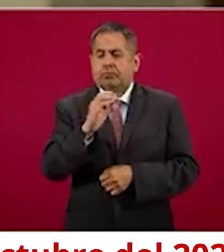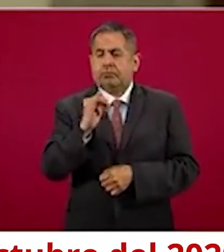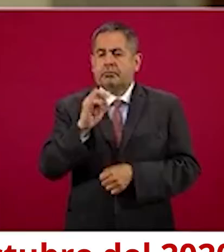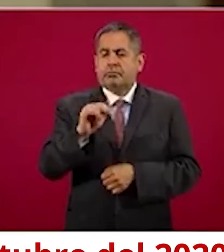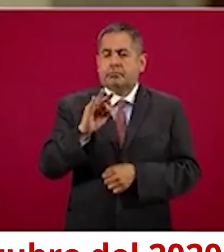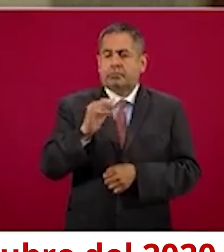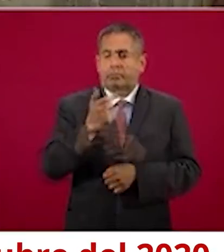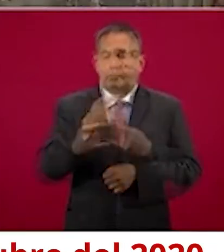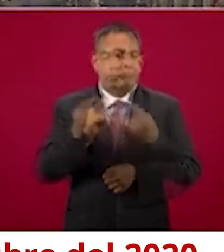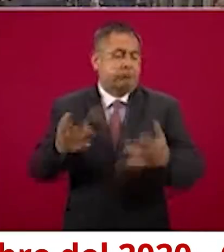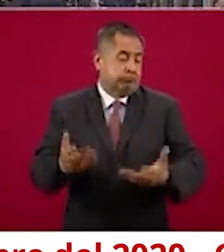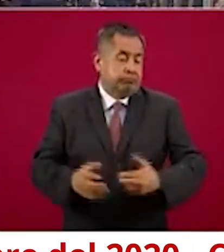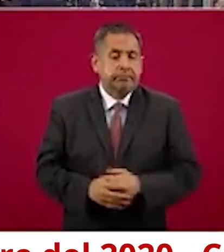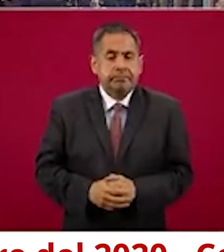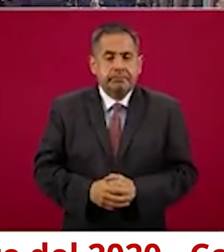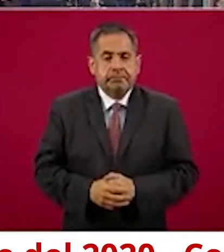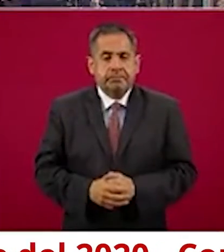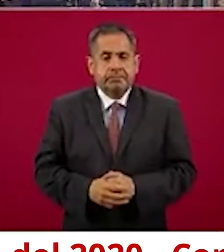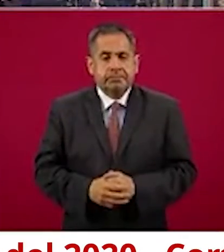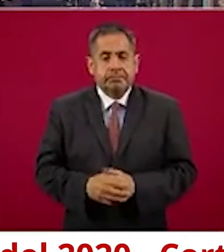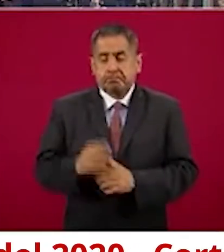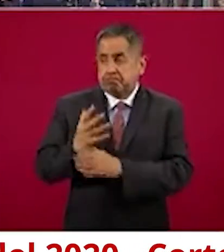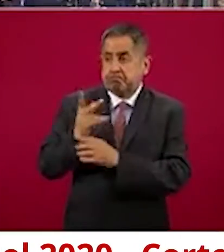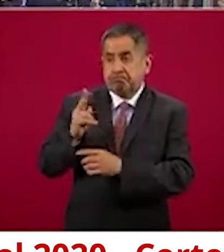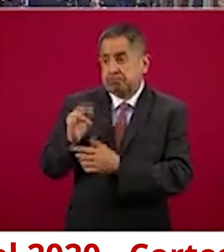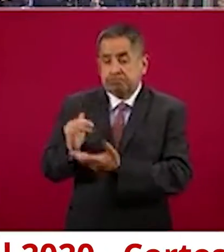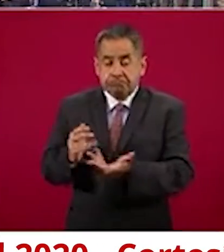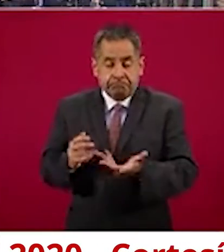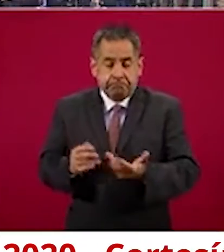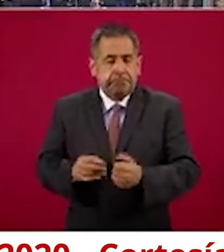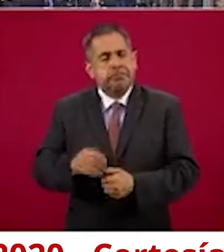gustaría conocer su opinión. Existe